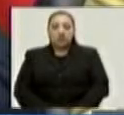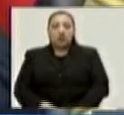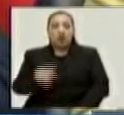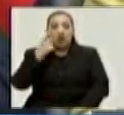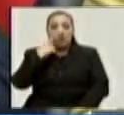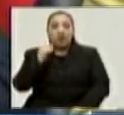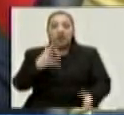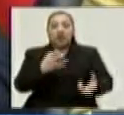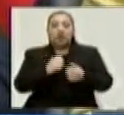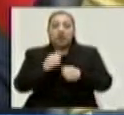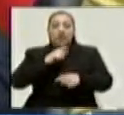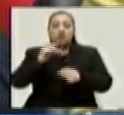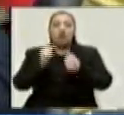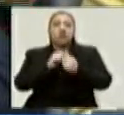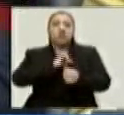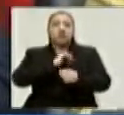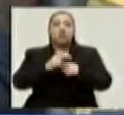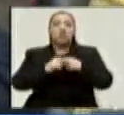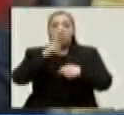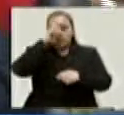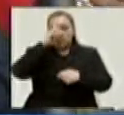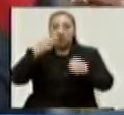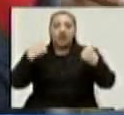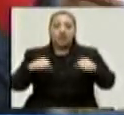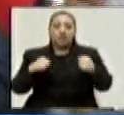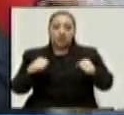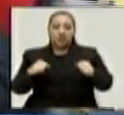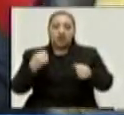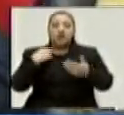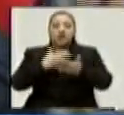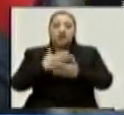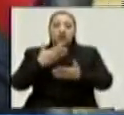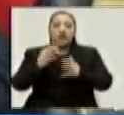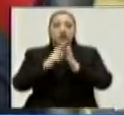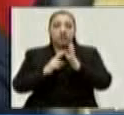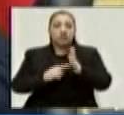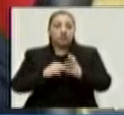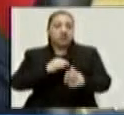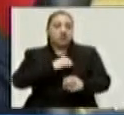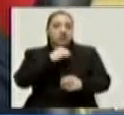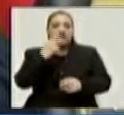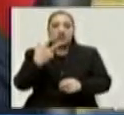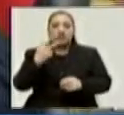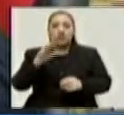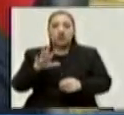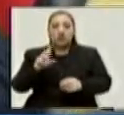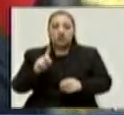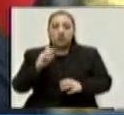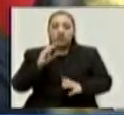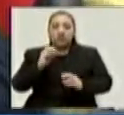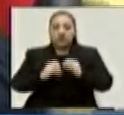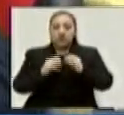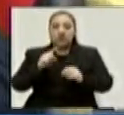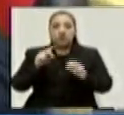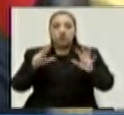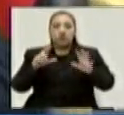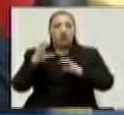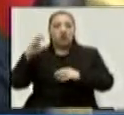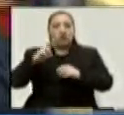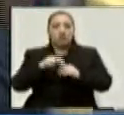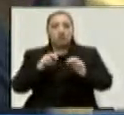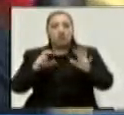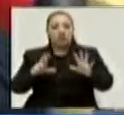denuncia del Instituto Peruano del Deporte y se emite la resolución ministerial 351 de fecha 18 de agosto del